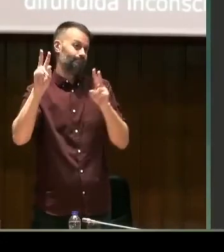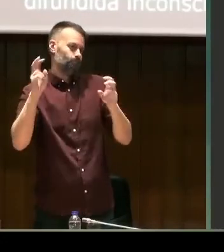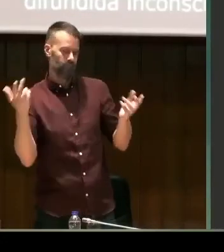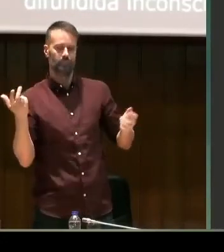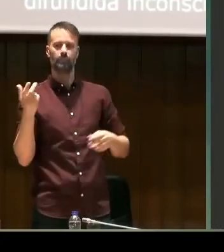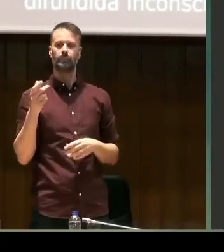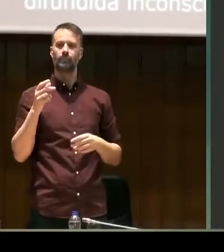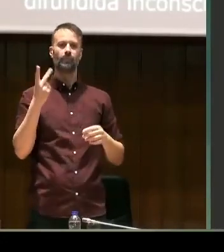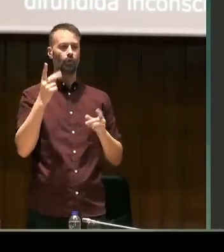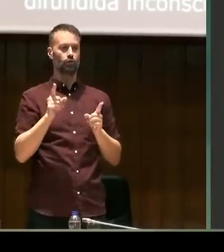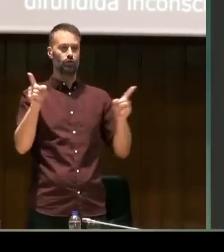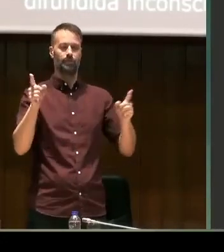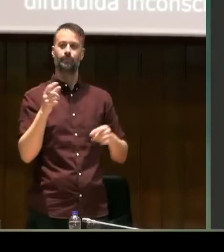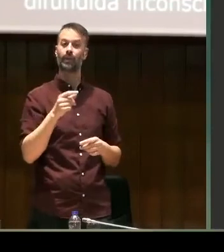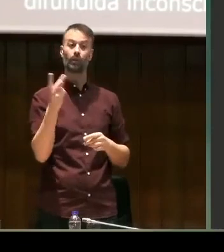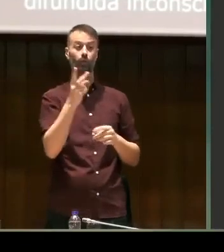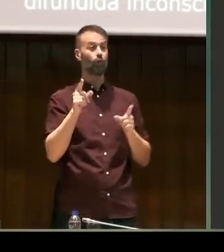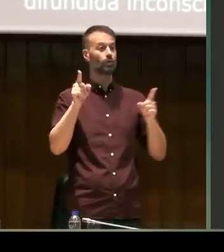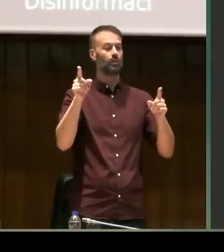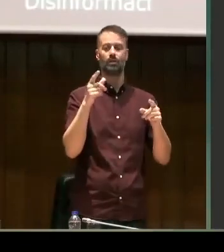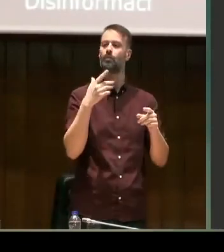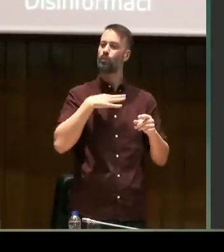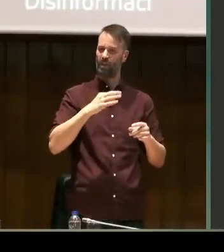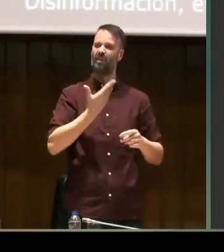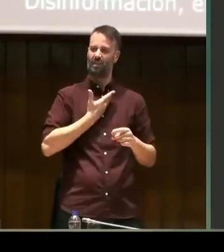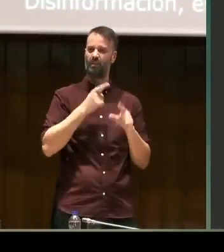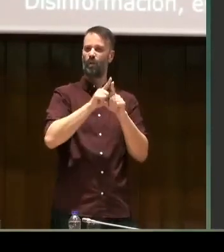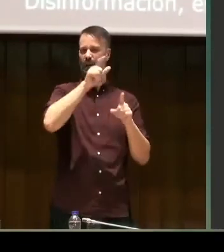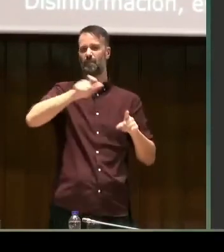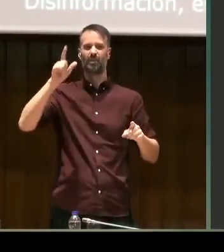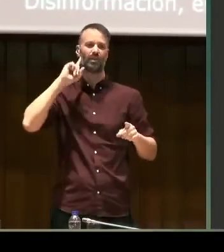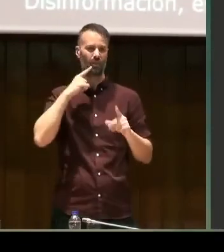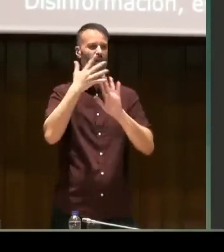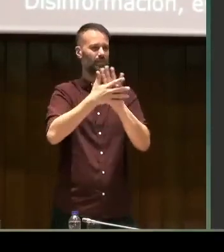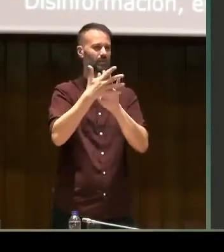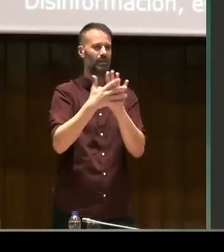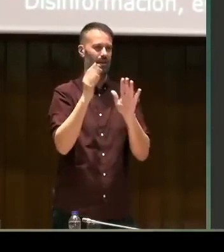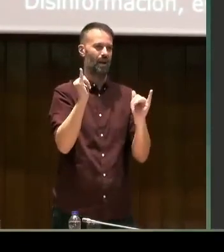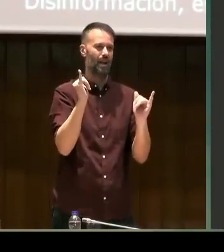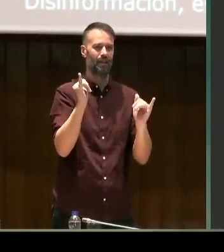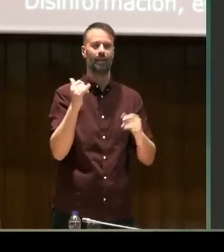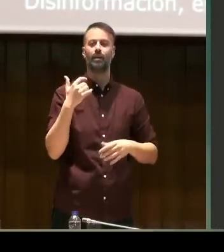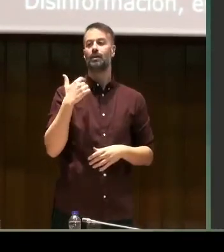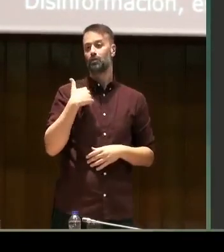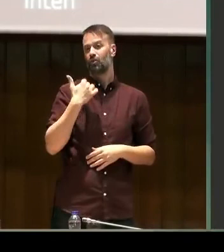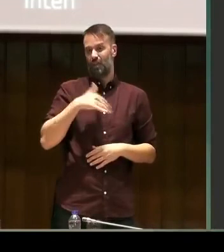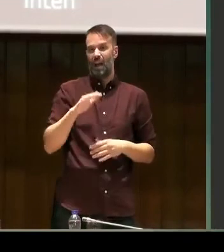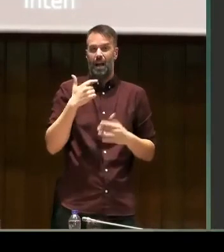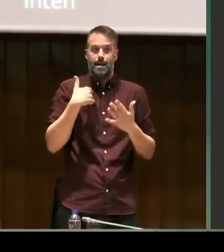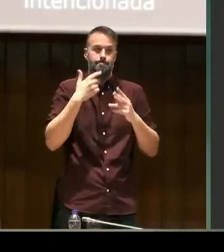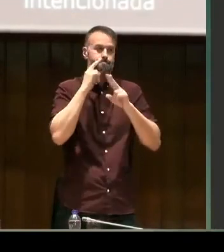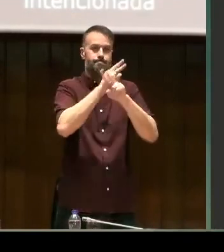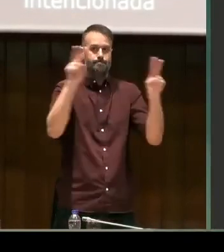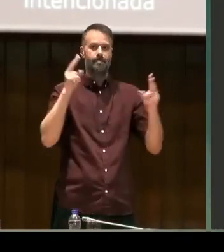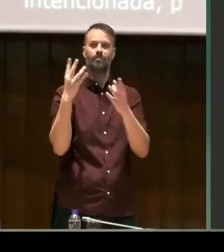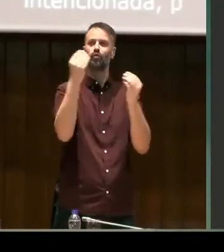intencionada para hacer algún tipo de daño. Hay estas dos posibles traducciones. Las personas sordas también